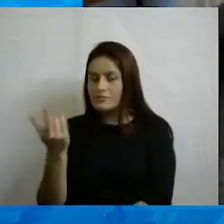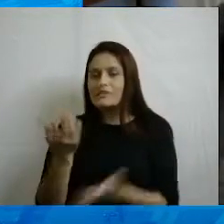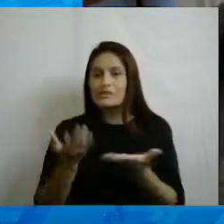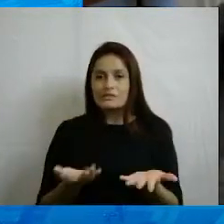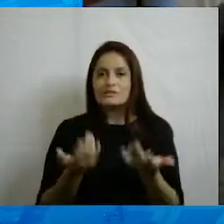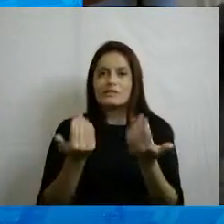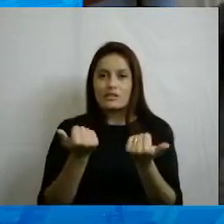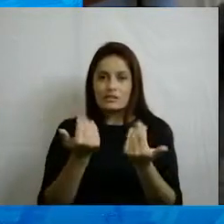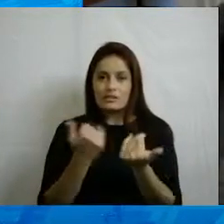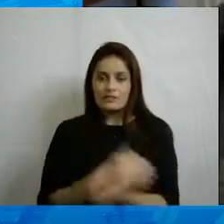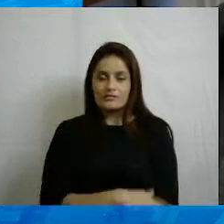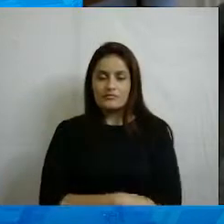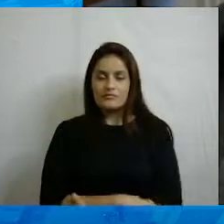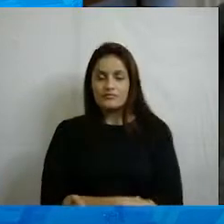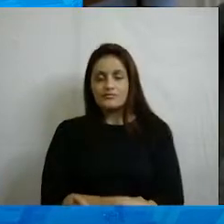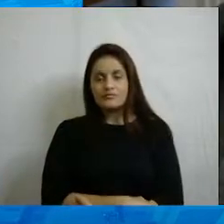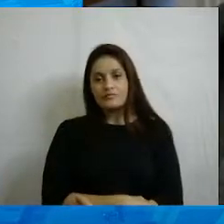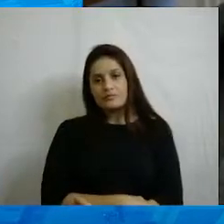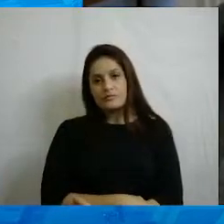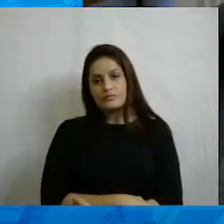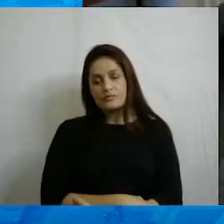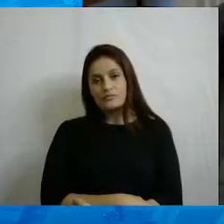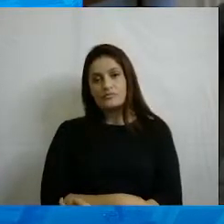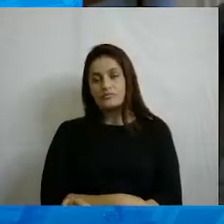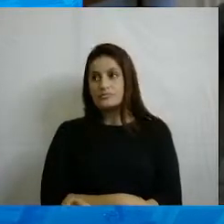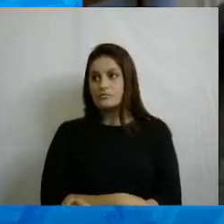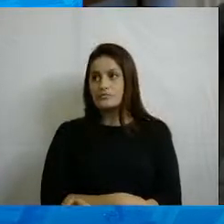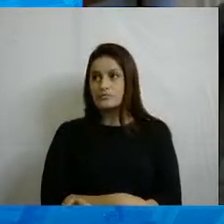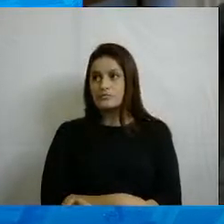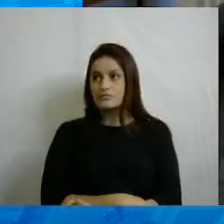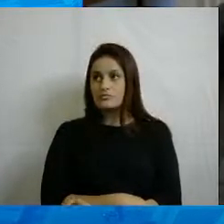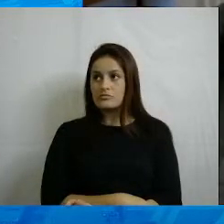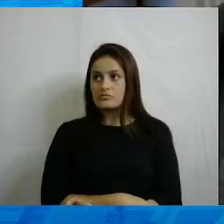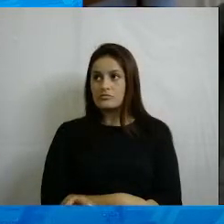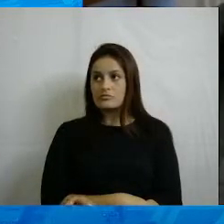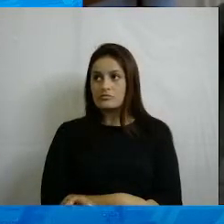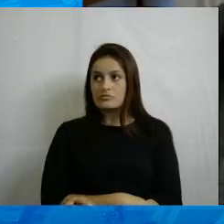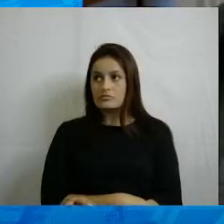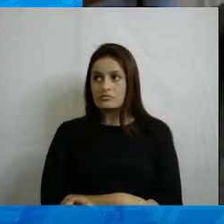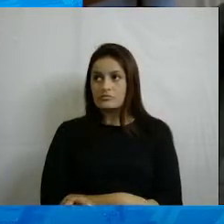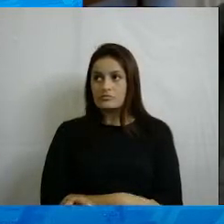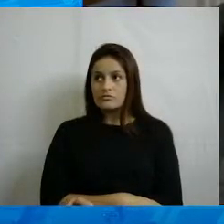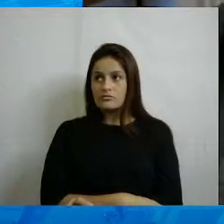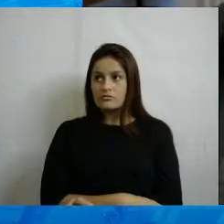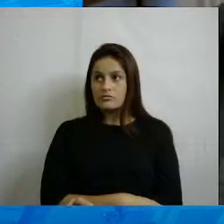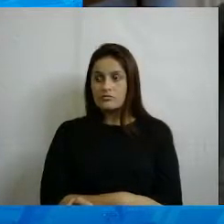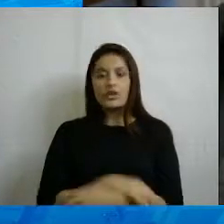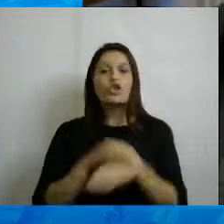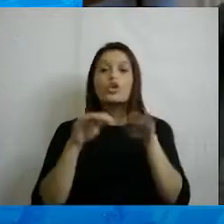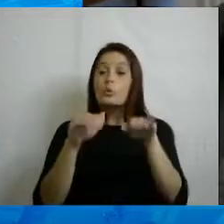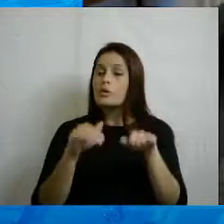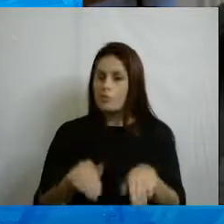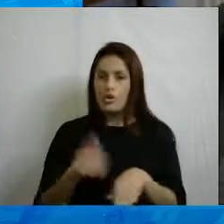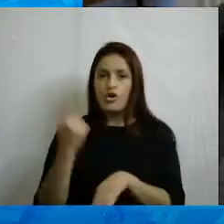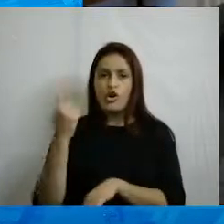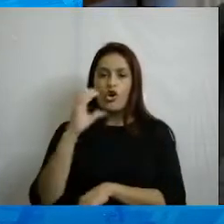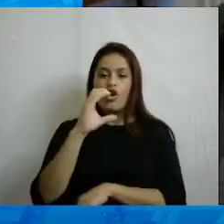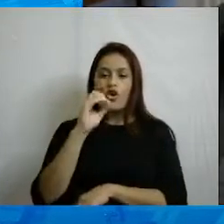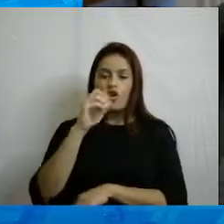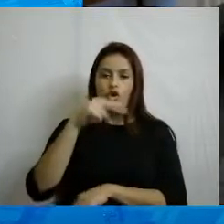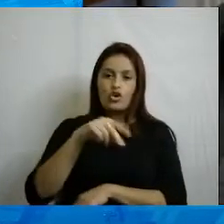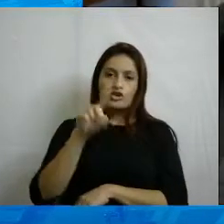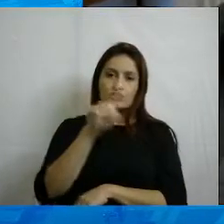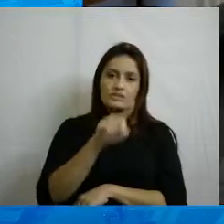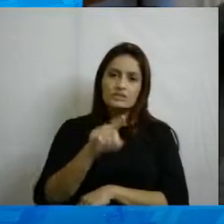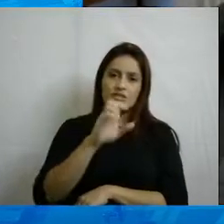que nosotros necesitamos. También vamos a solicitarlo esto mismo en el conservador de bienes raíces, ya sea